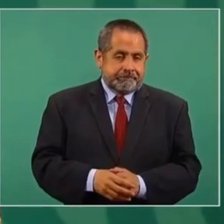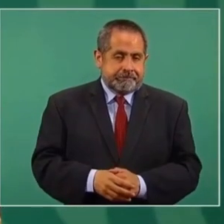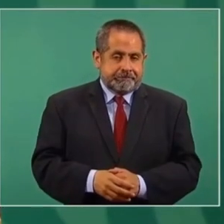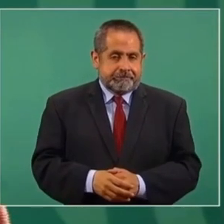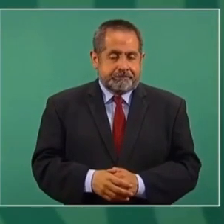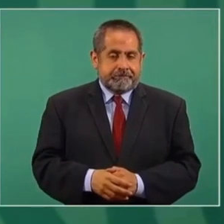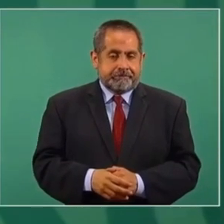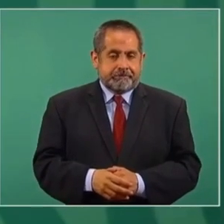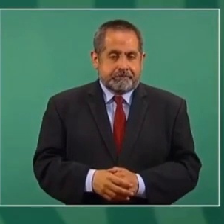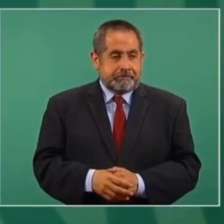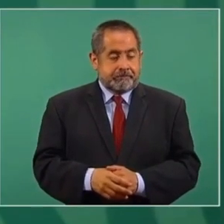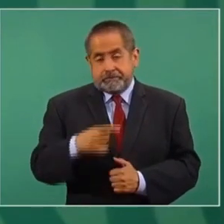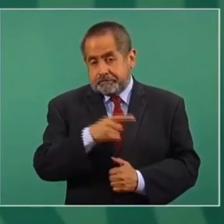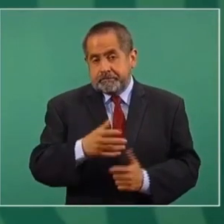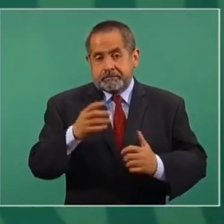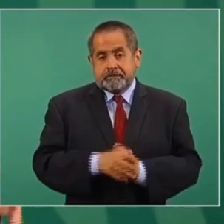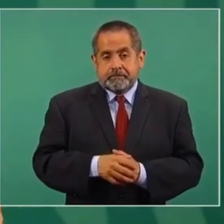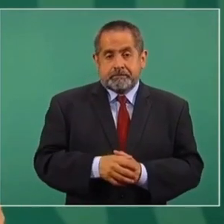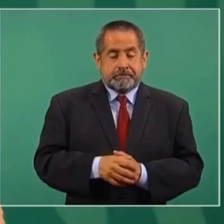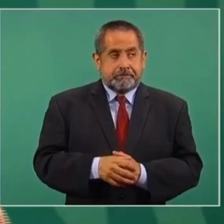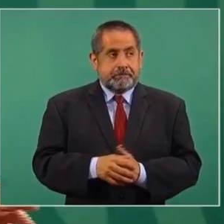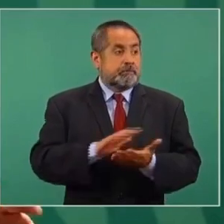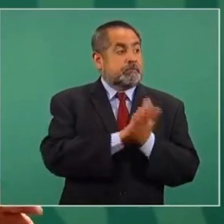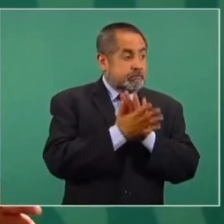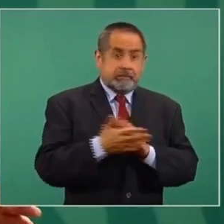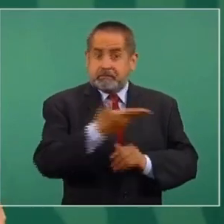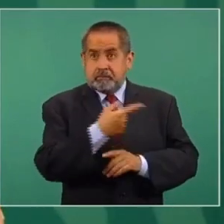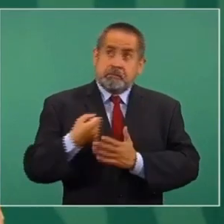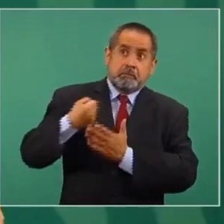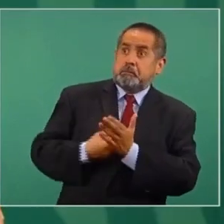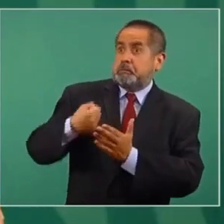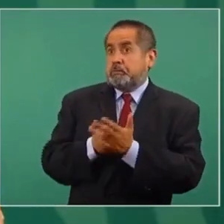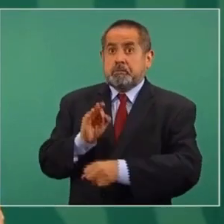ya está convertido en feminista,